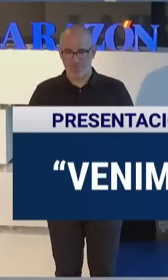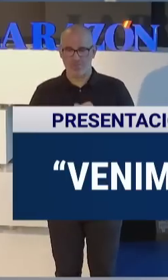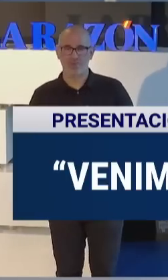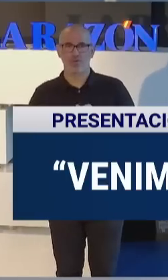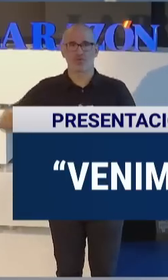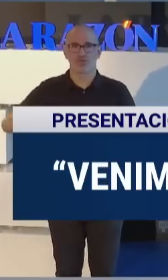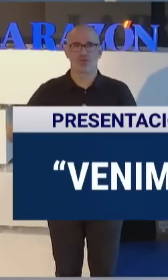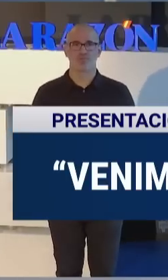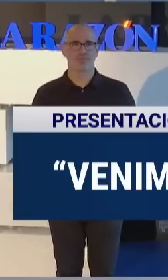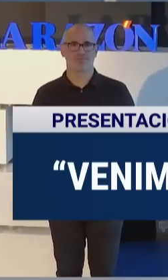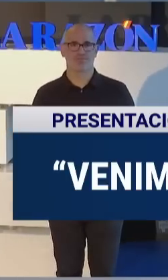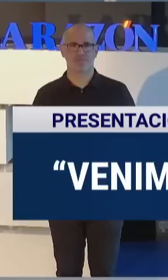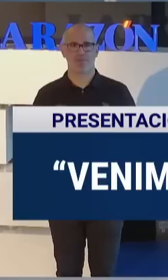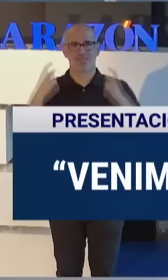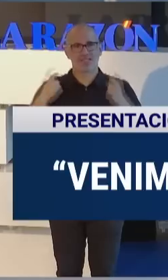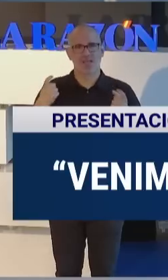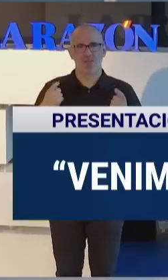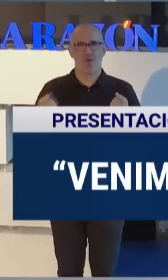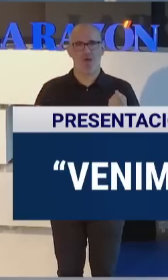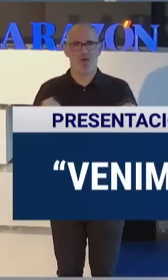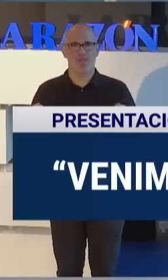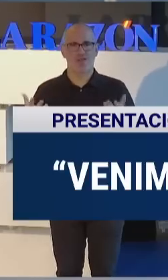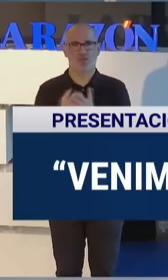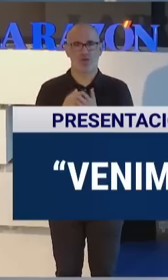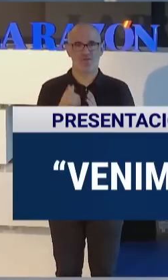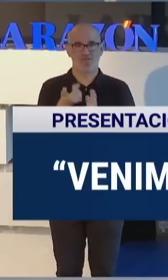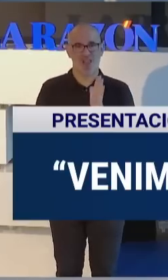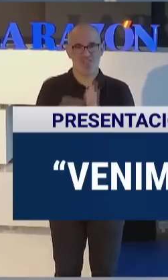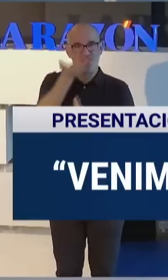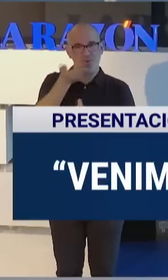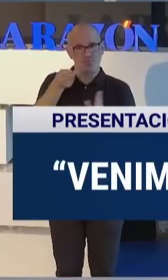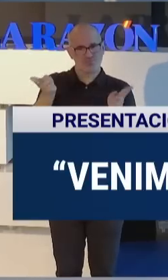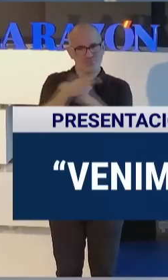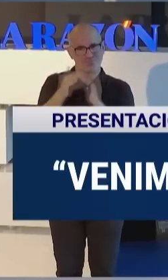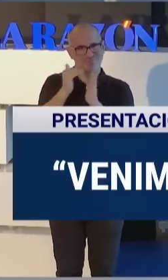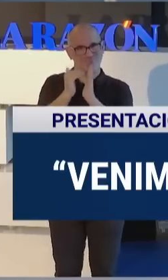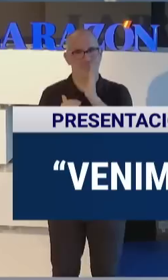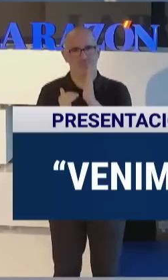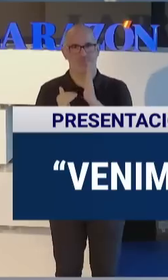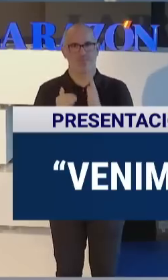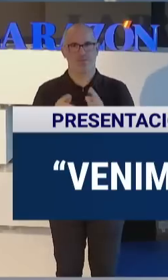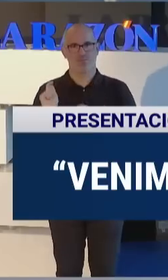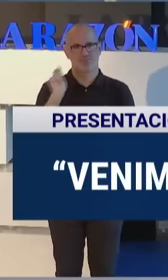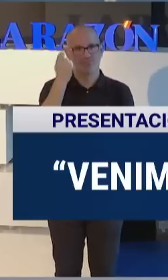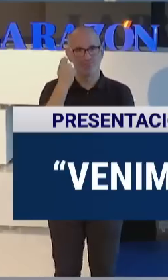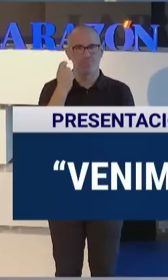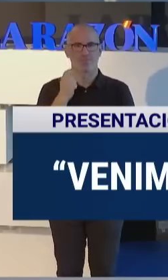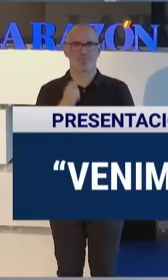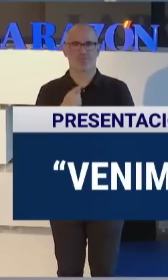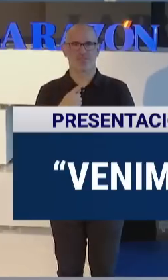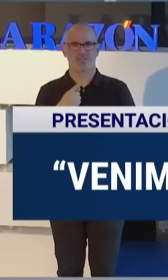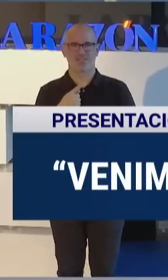estamos domando con mucho éxito la inflación. Nos dejaron plantada una hiperinflación, para que tengan una